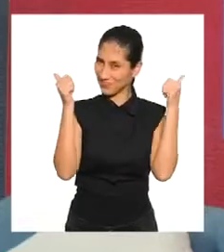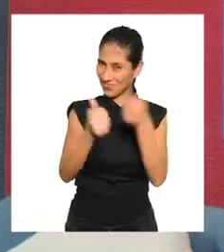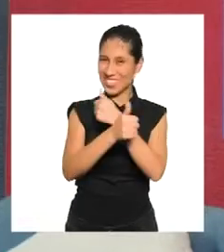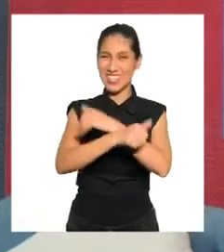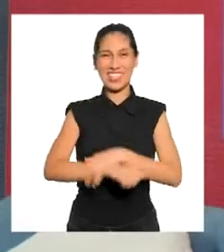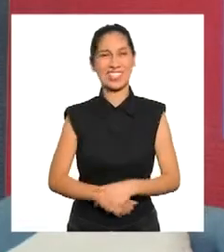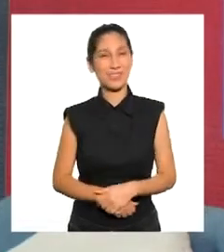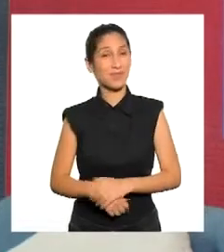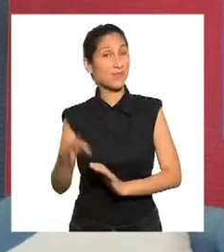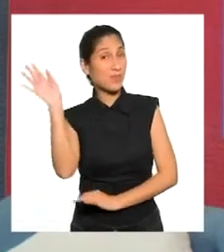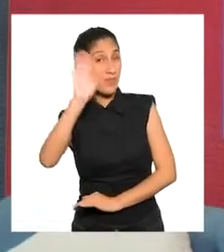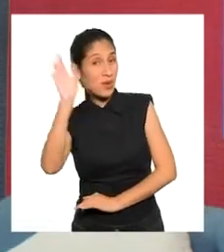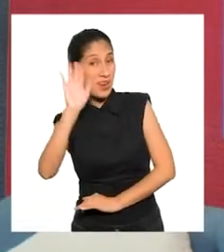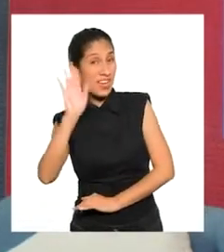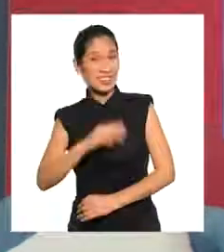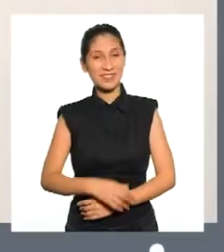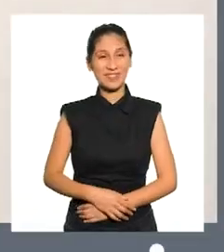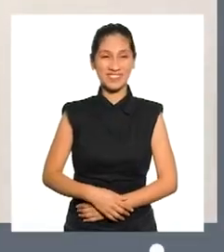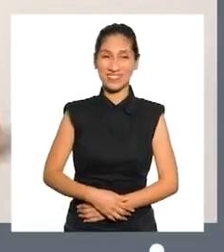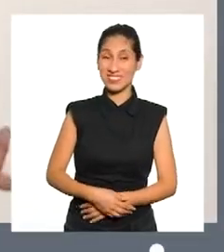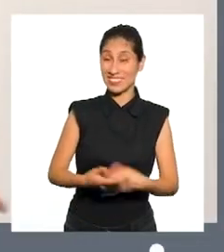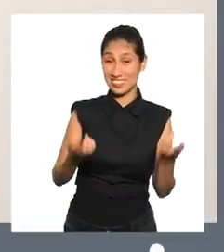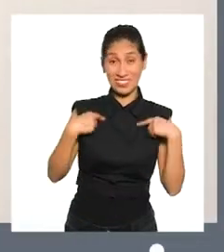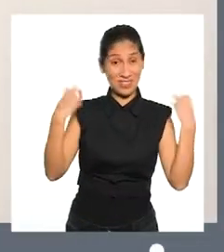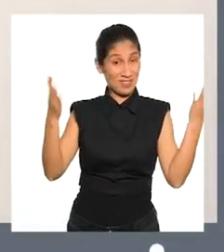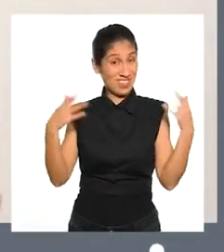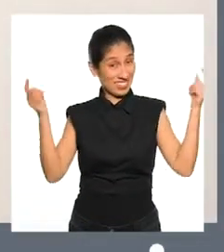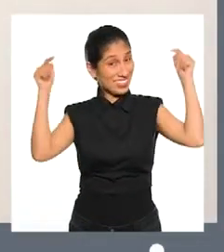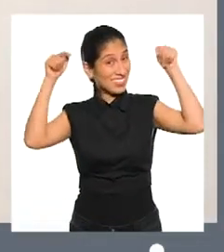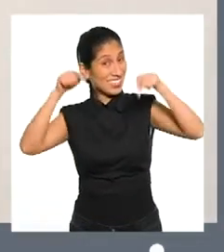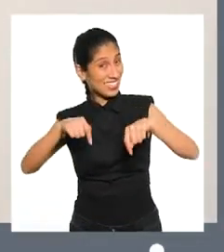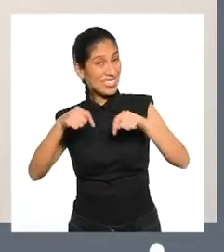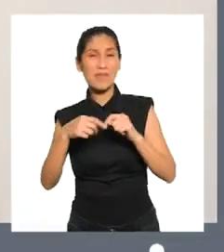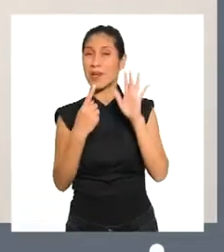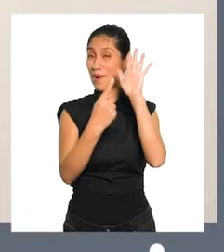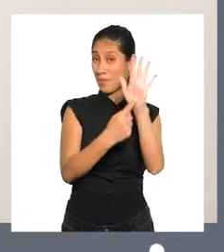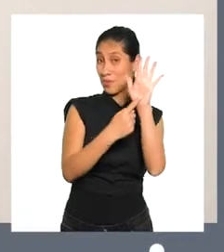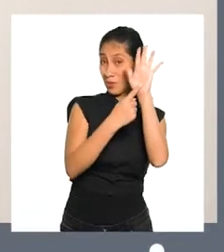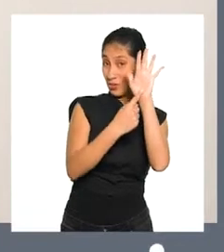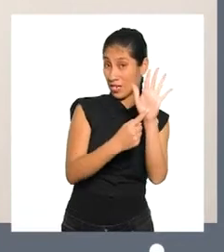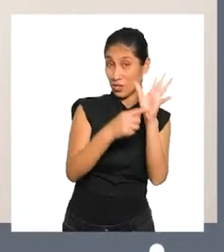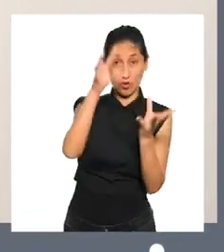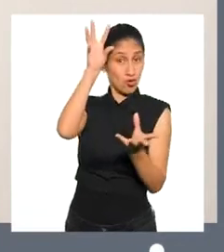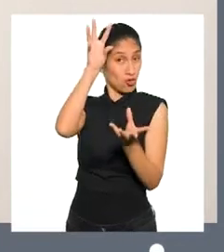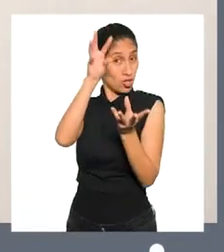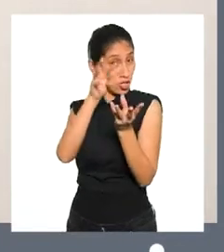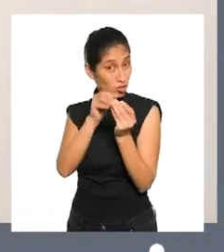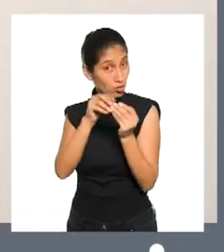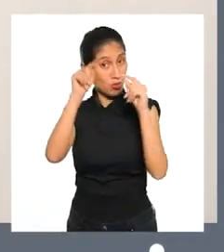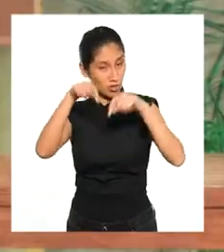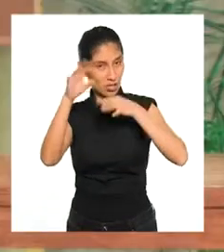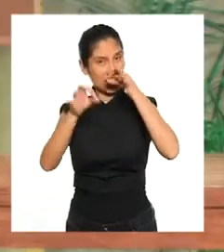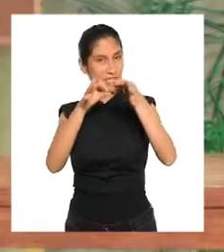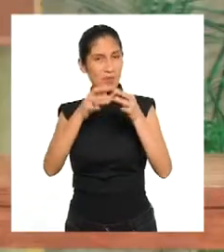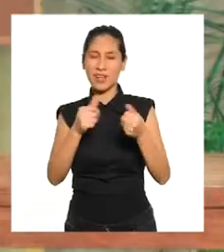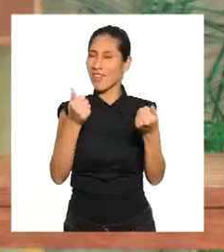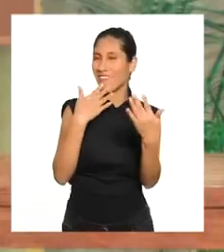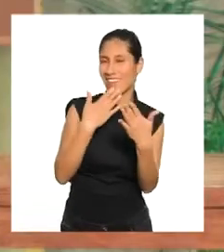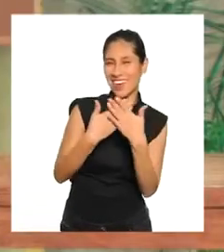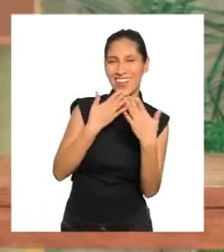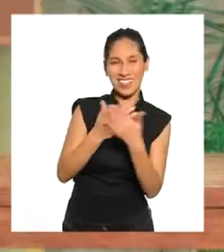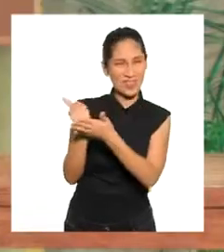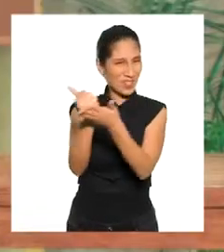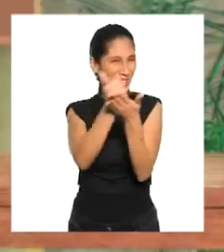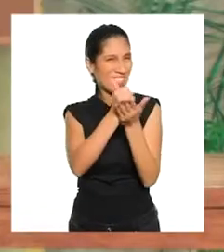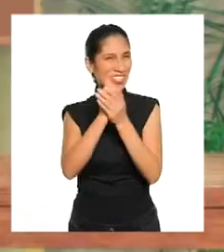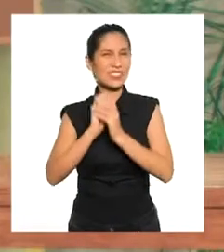idea! ¡Hola! Estoy feliz de estar aquí para mostrarles un resumen de lo que hemos visto en esta ocasión. Gracias por